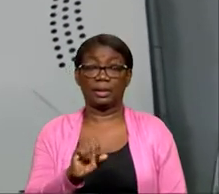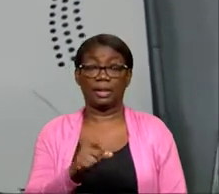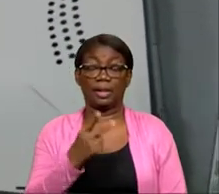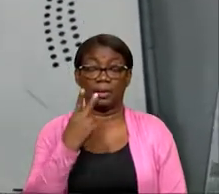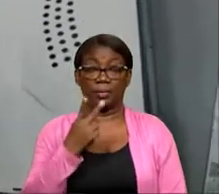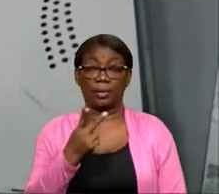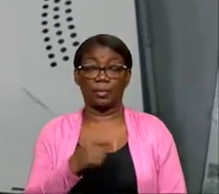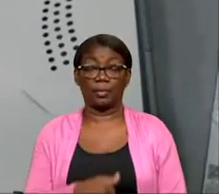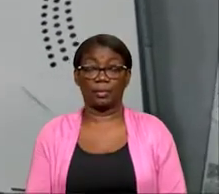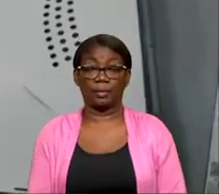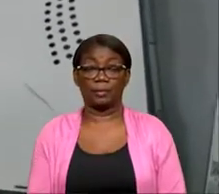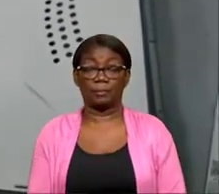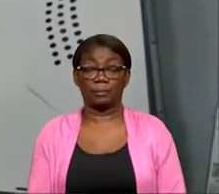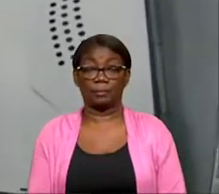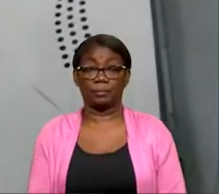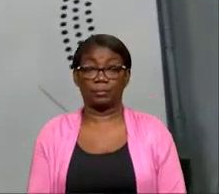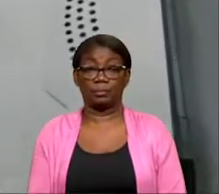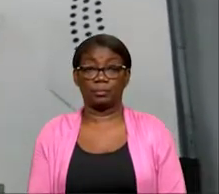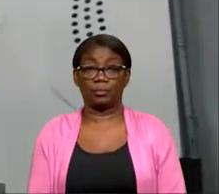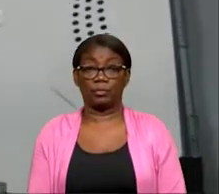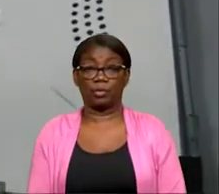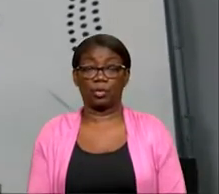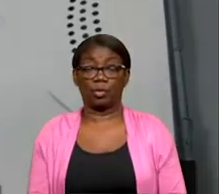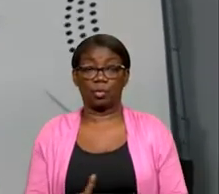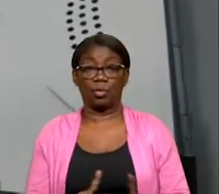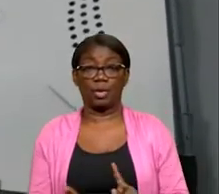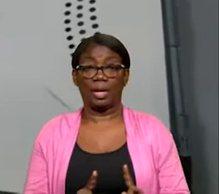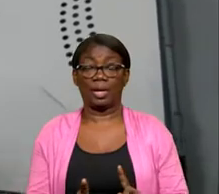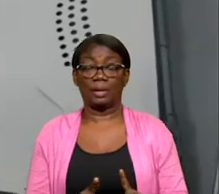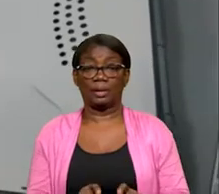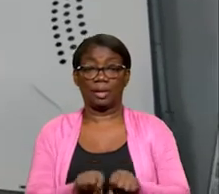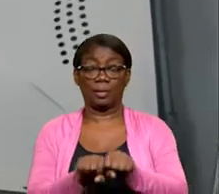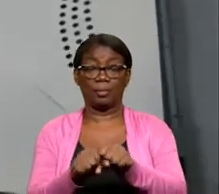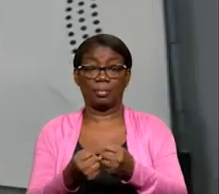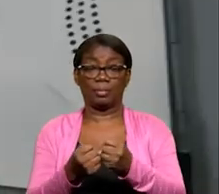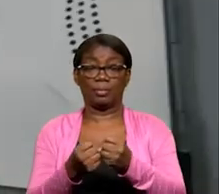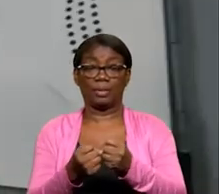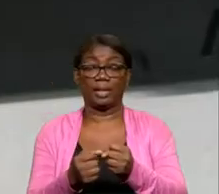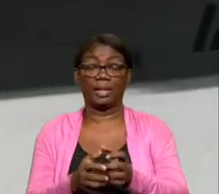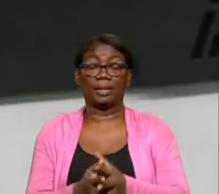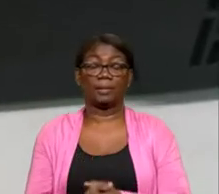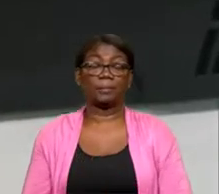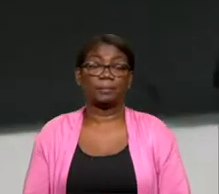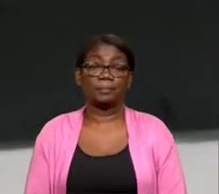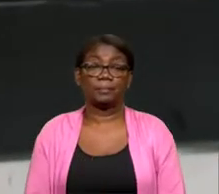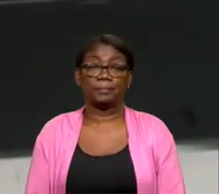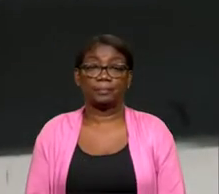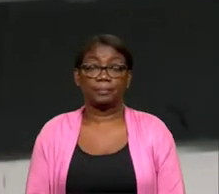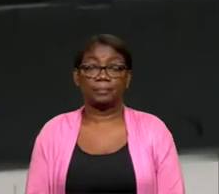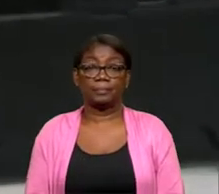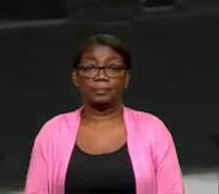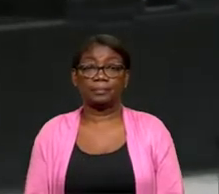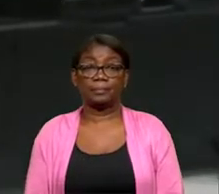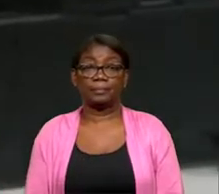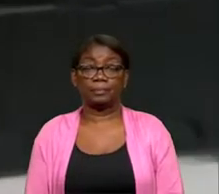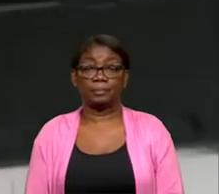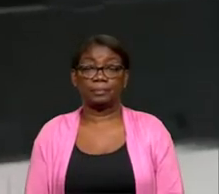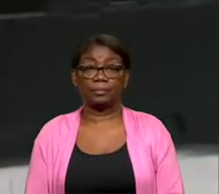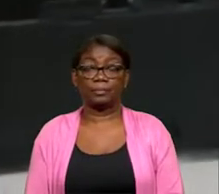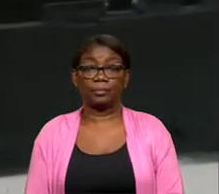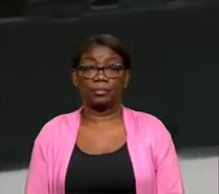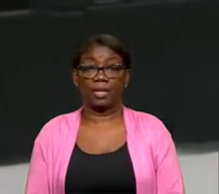a testearlas para ver cuál de las dos era la que estaba dañada. Bien, aquí hacemos una prueba antes